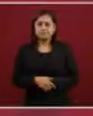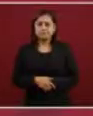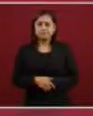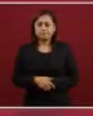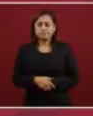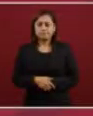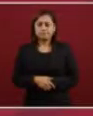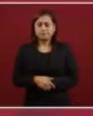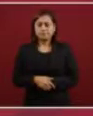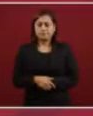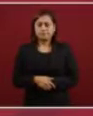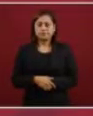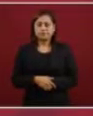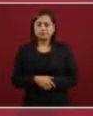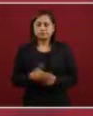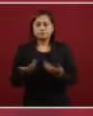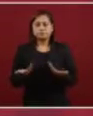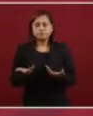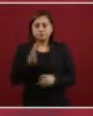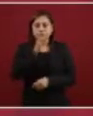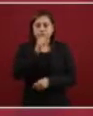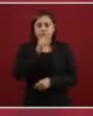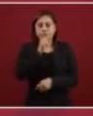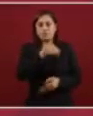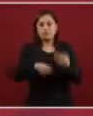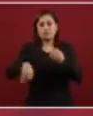no se es monedita de oro